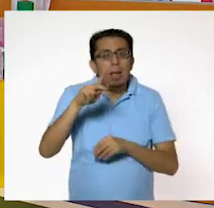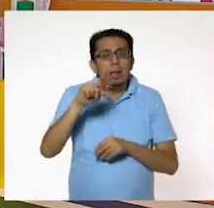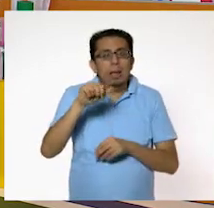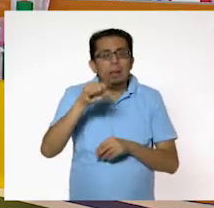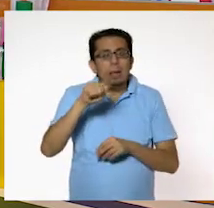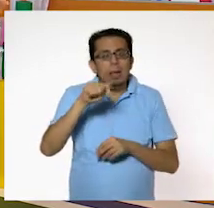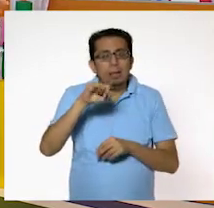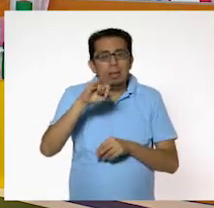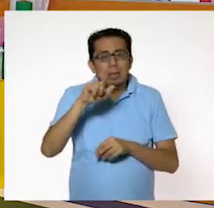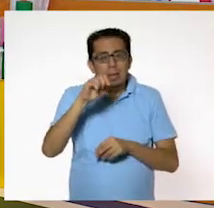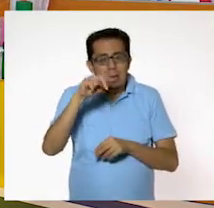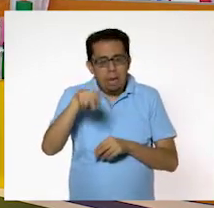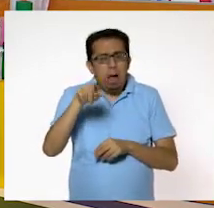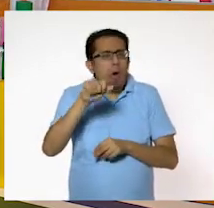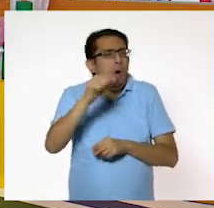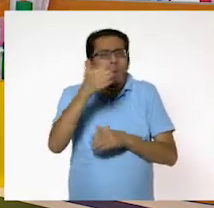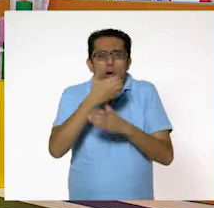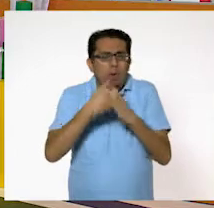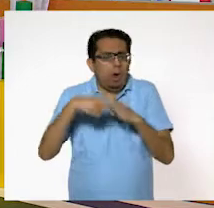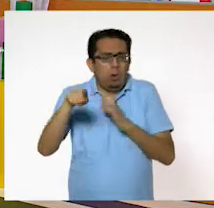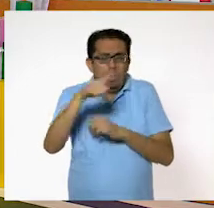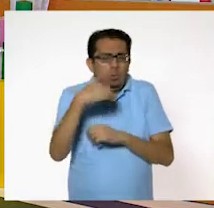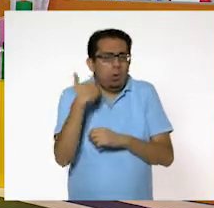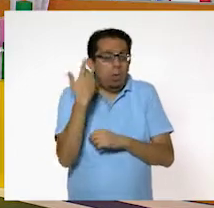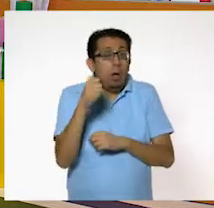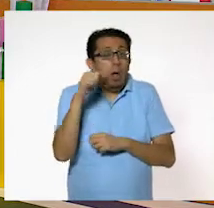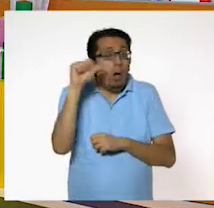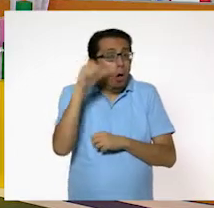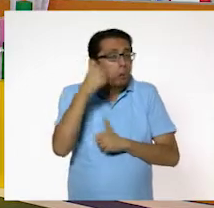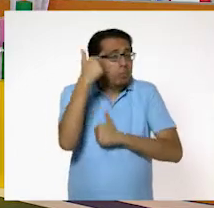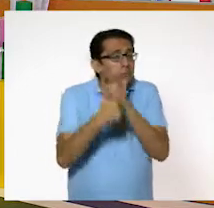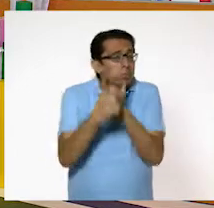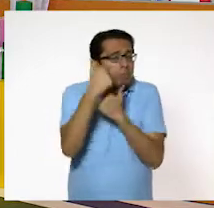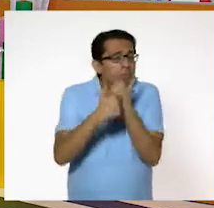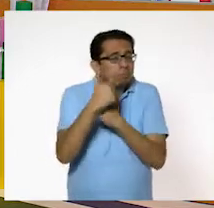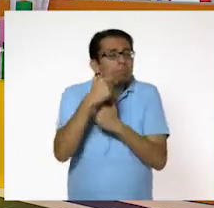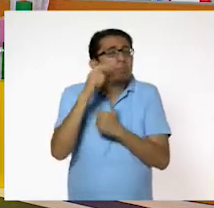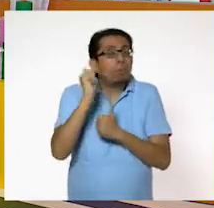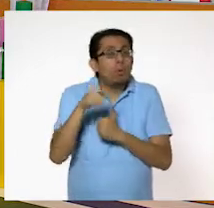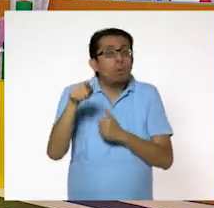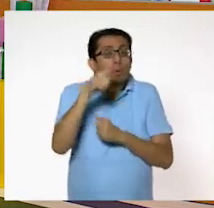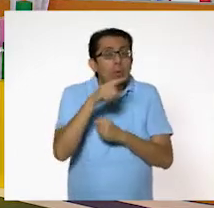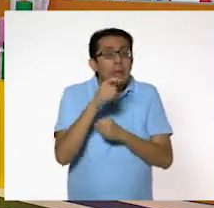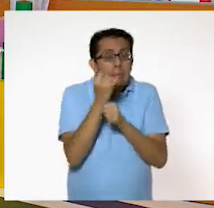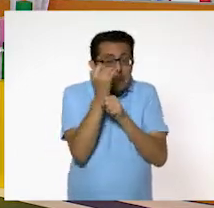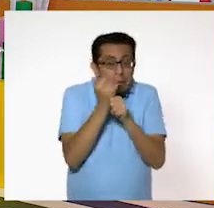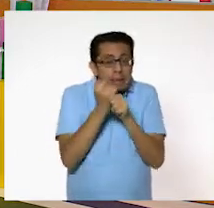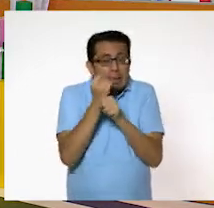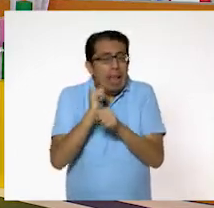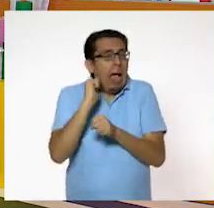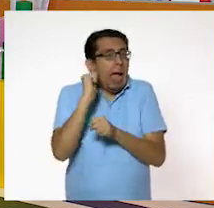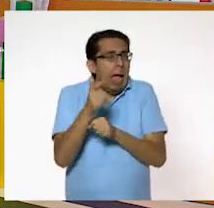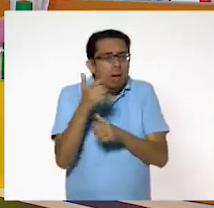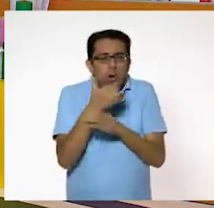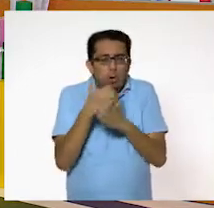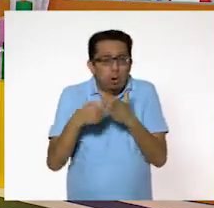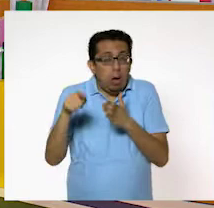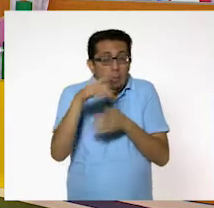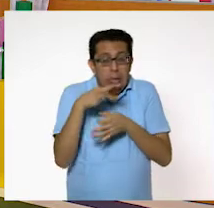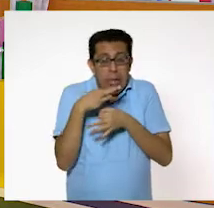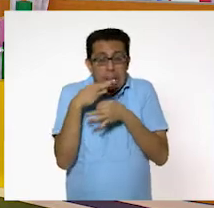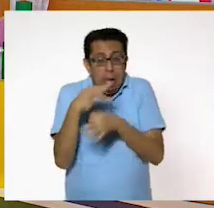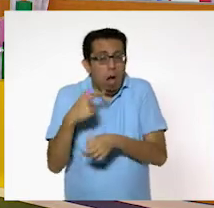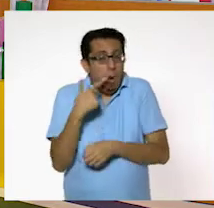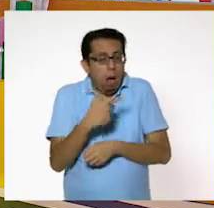o de lo que ustedes quieran. De hecho, el reto del día de hoy es investigar un proceso de elaboración de algo que llame su